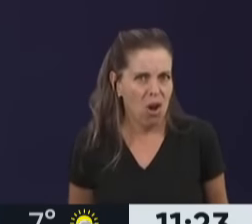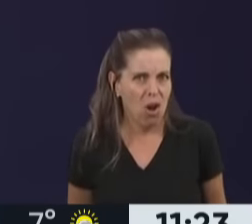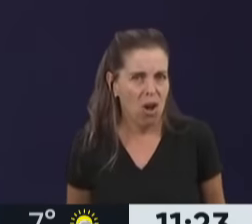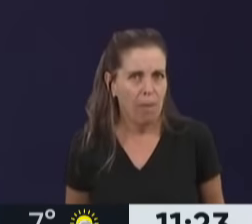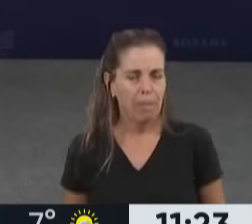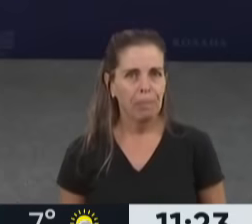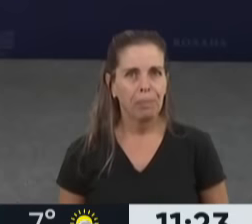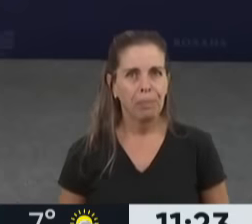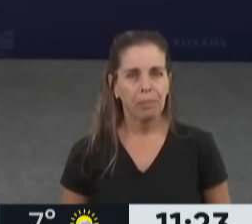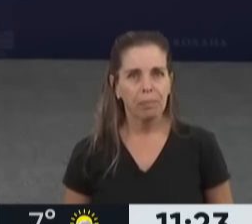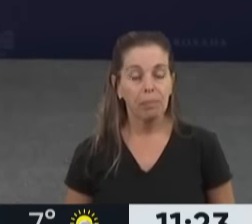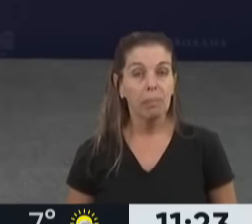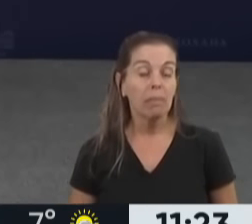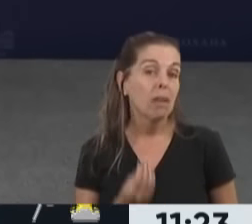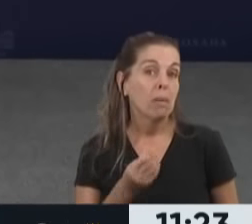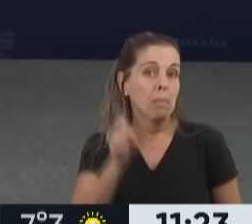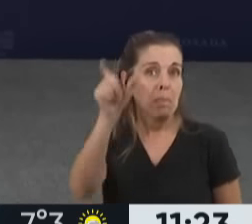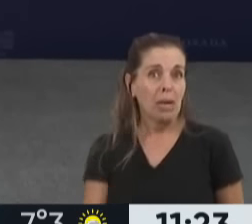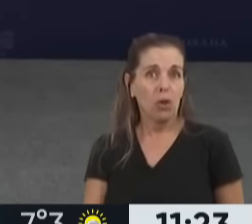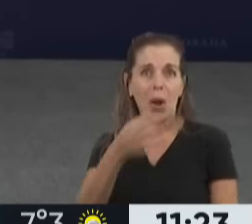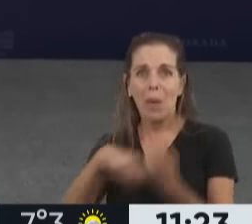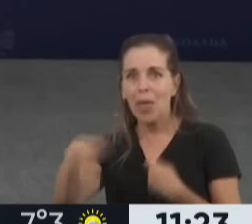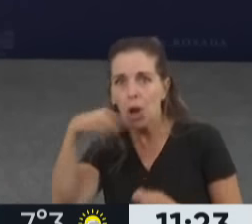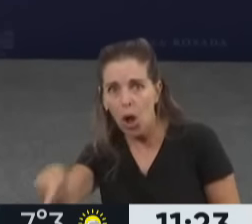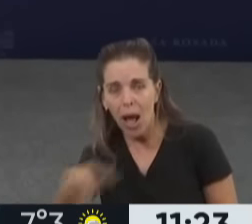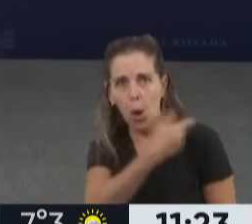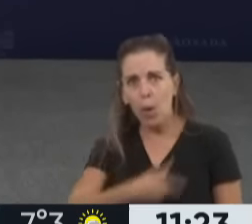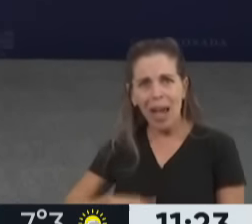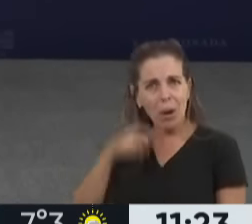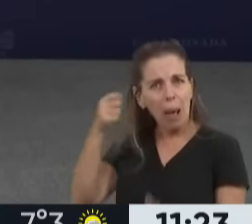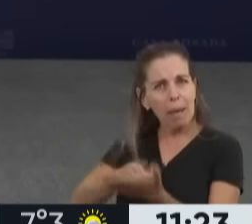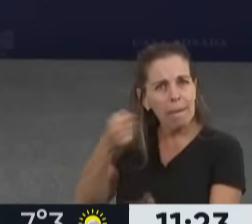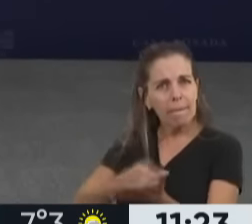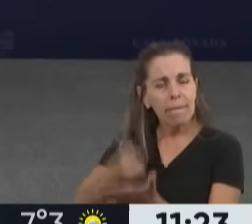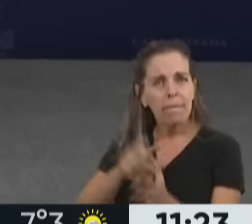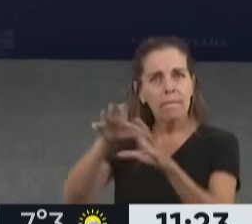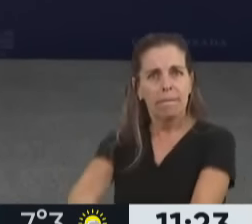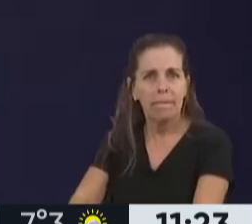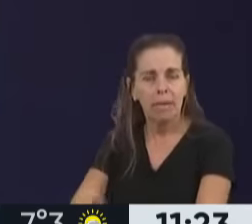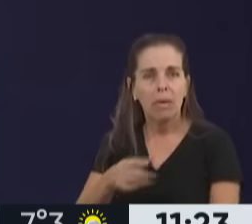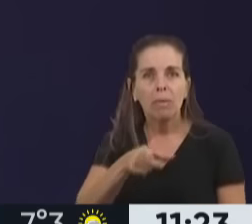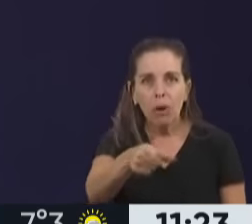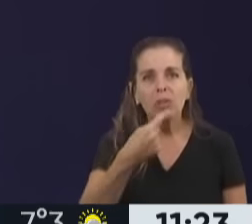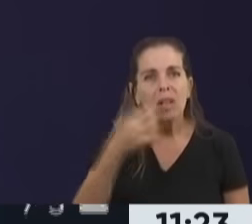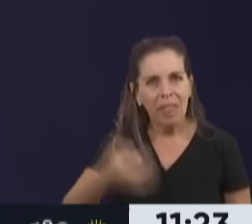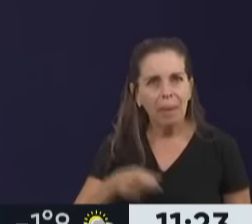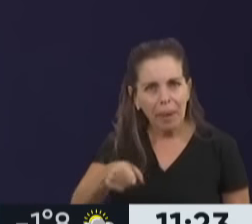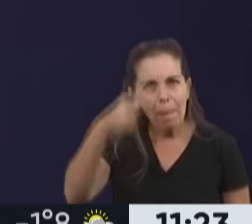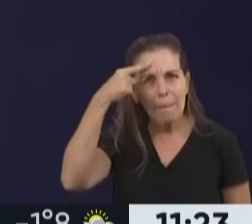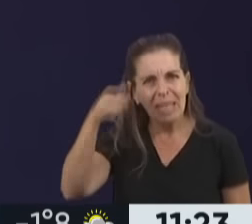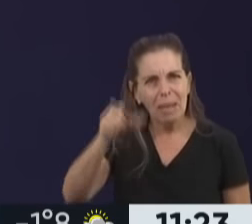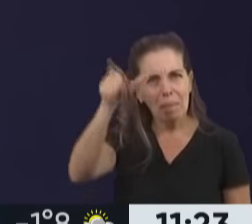no porque al narcotraficante lo vamos a perseguir hasta abajo vos en serio en serio planteas que un tipo